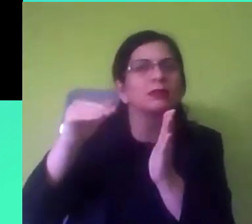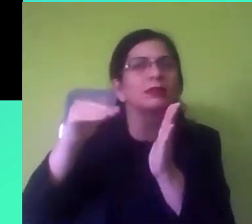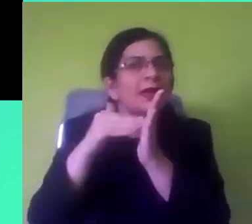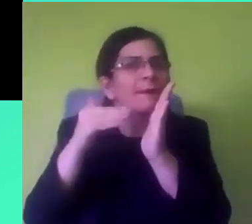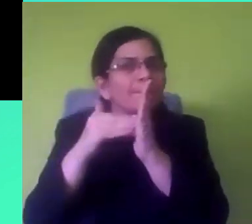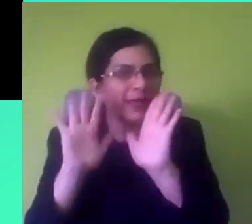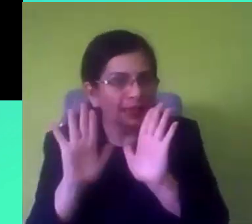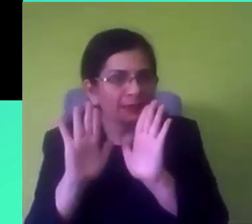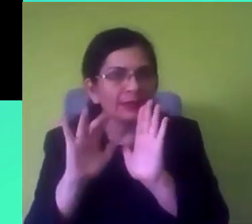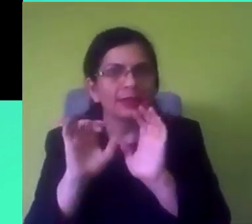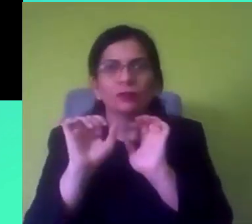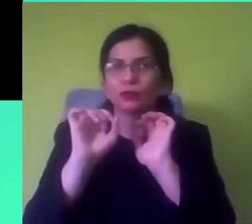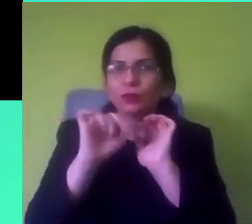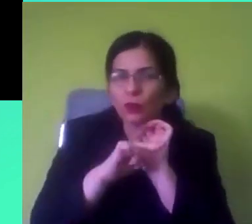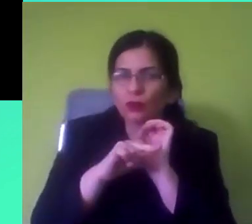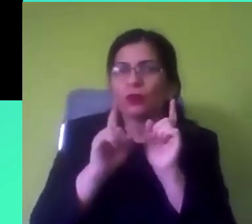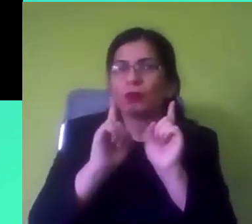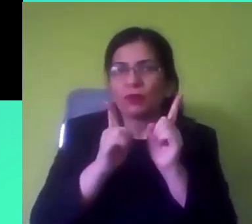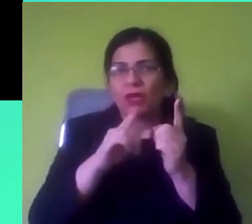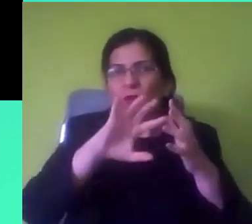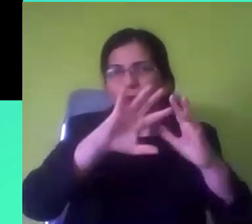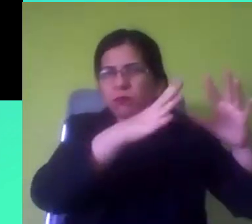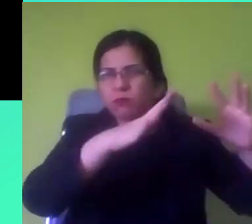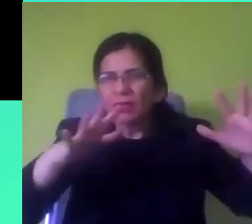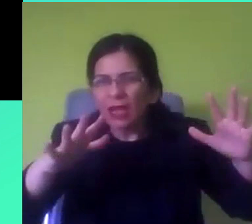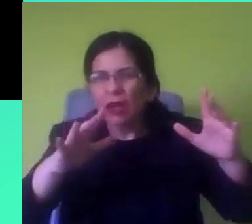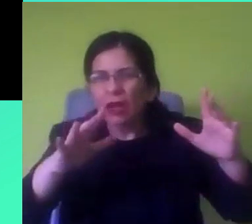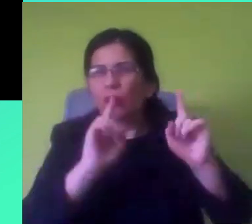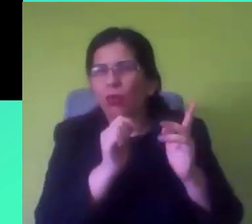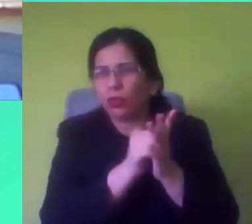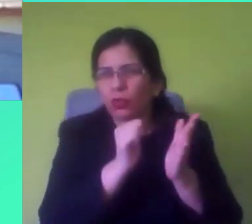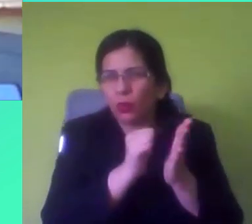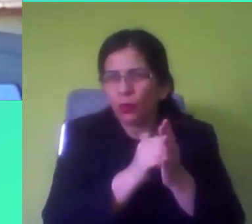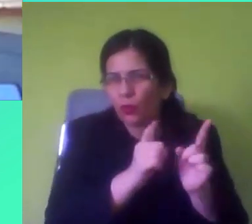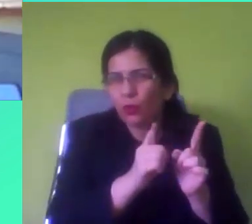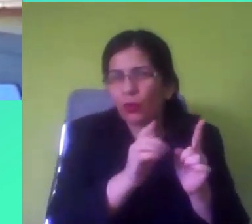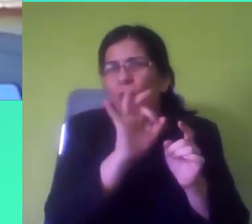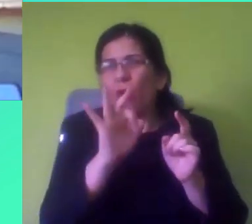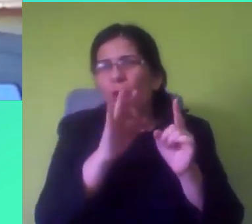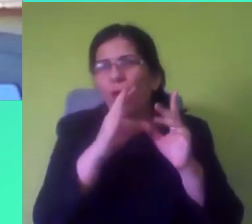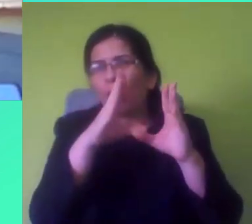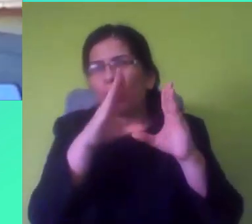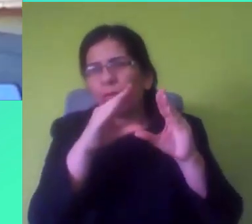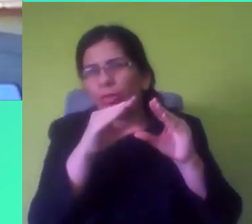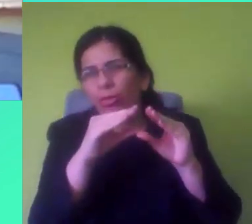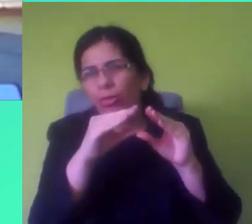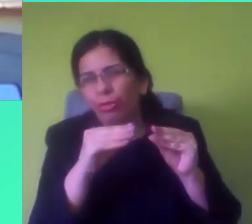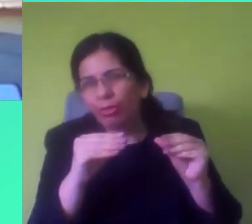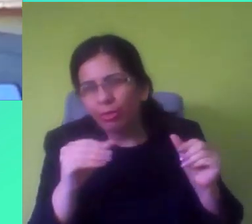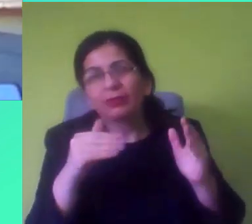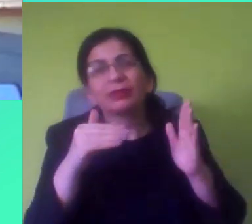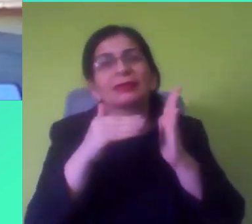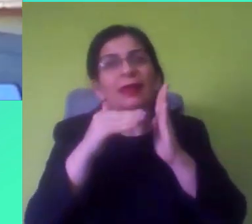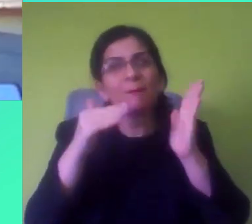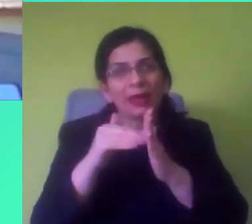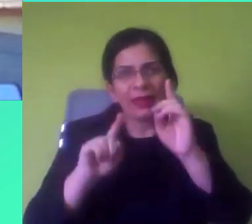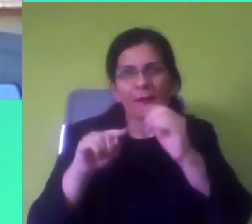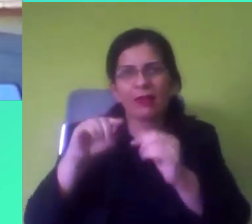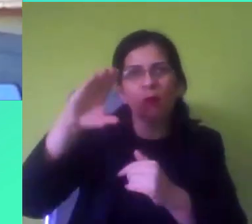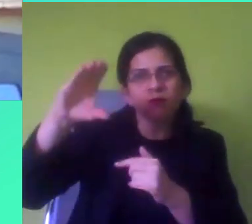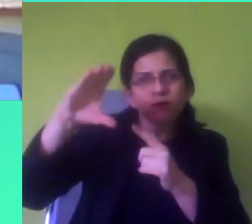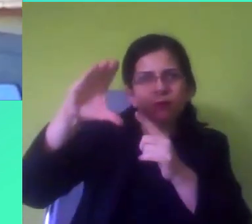influir aumentando o disminuyendo el derretimiento. Cuando la cobertura de detritos es muy fina, de